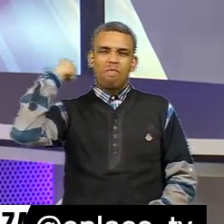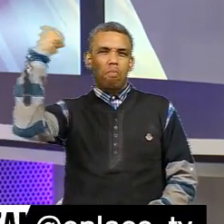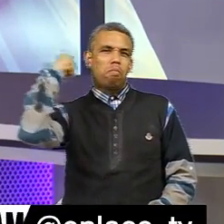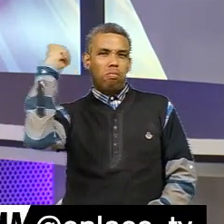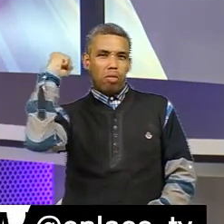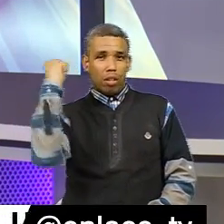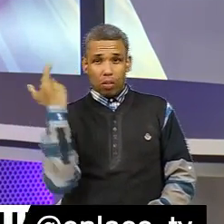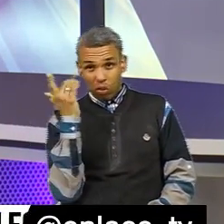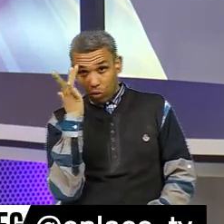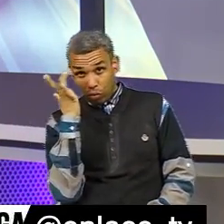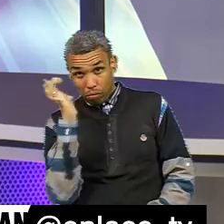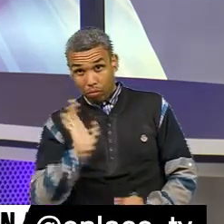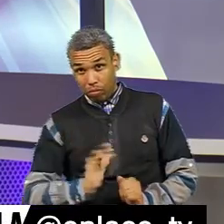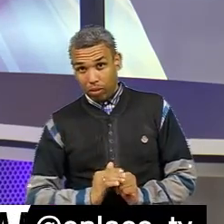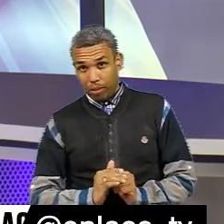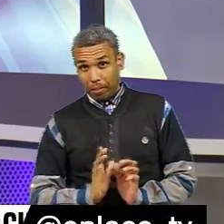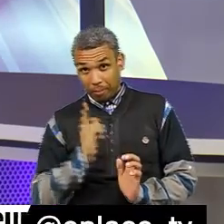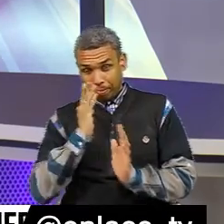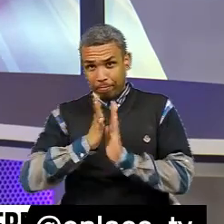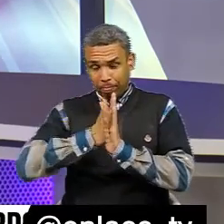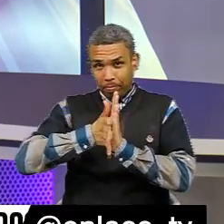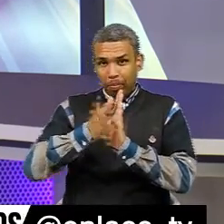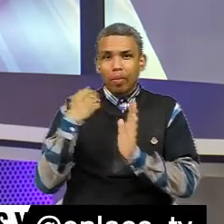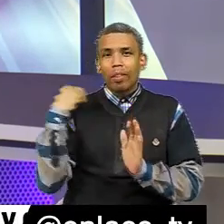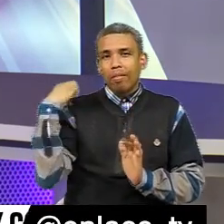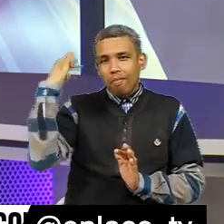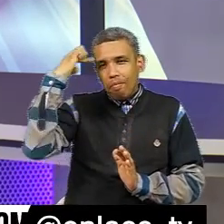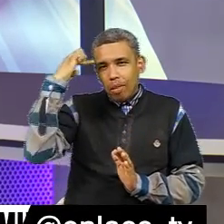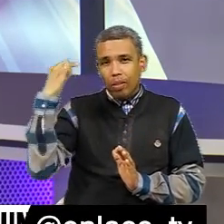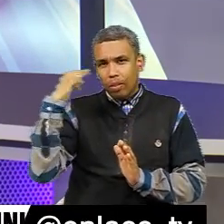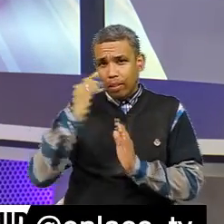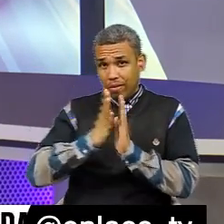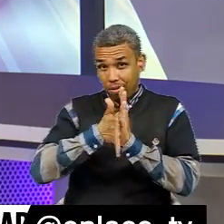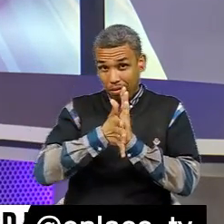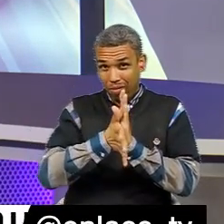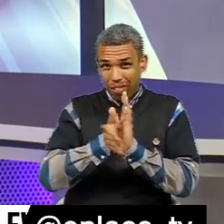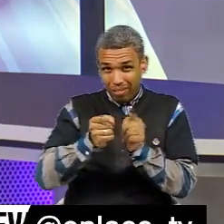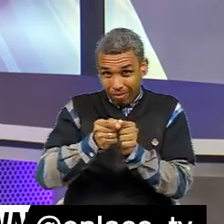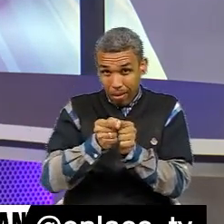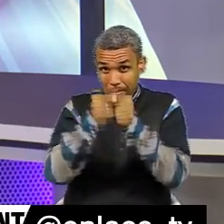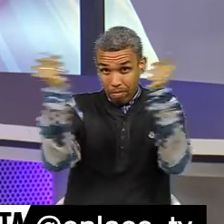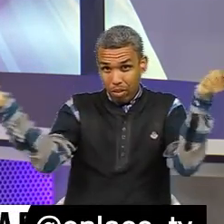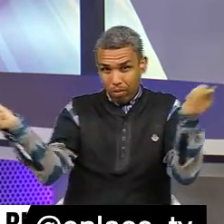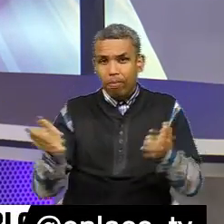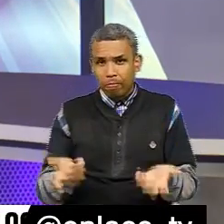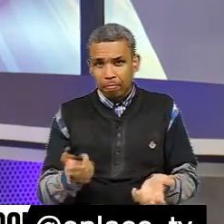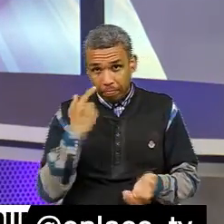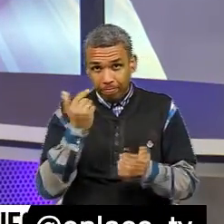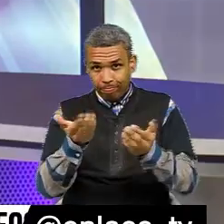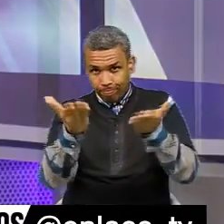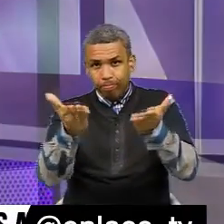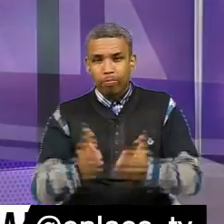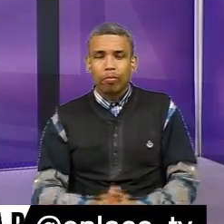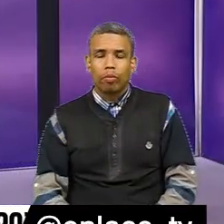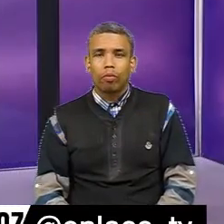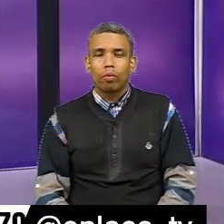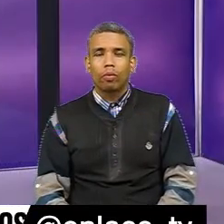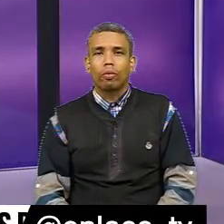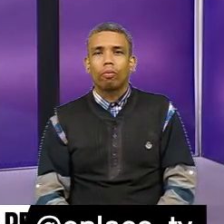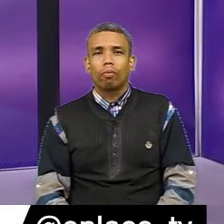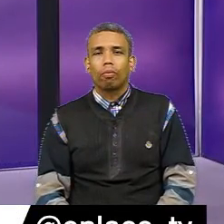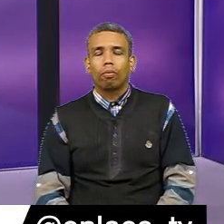carácter indefinido. Nuestro director de noticias, Pedro Cebediche, tiene el informe de lo que sucede a esta hora en el Colegio Diego Hernández de